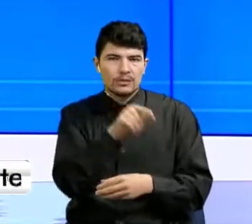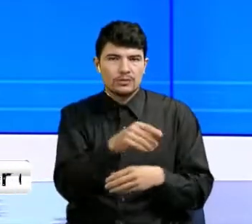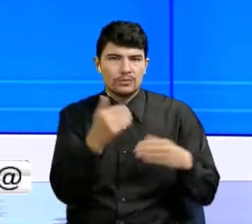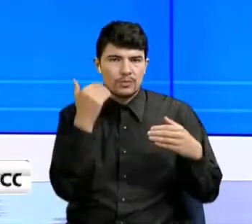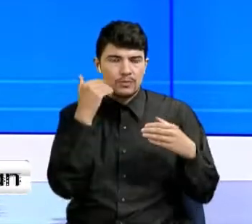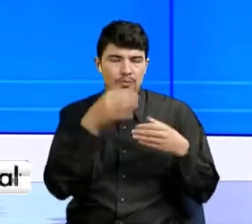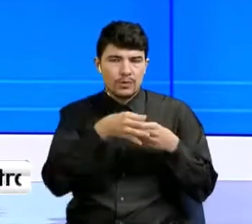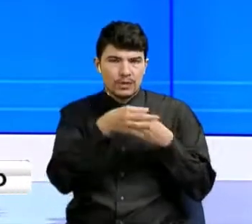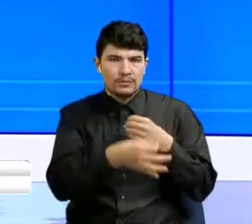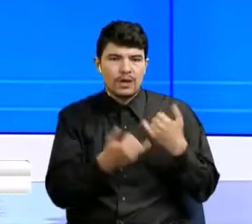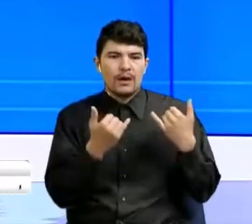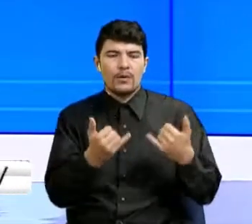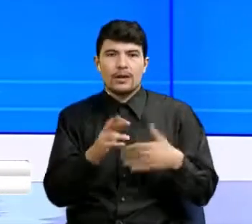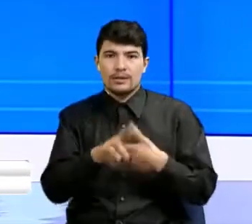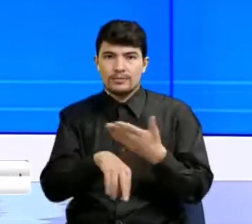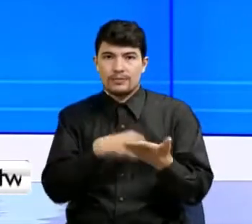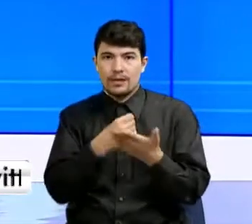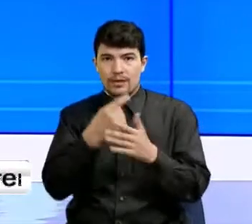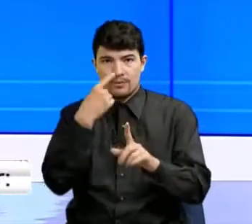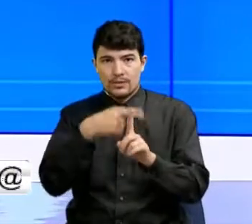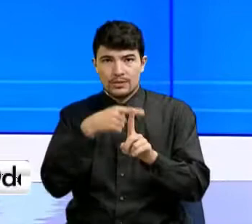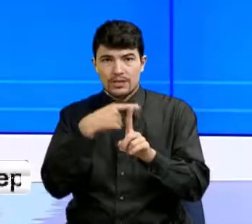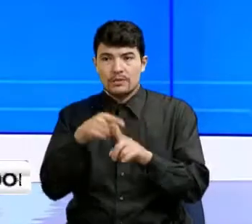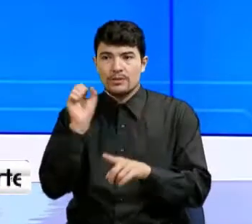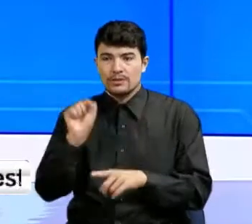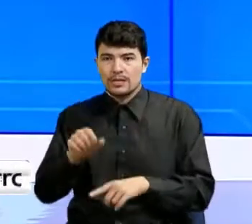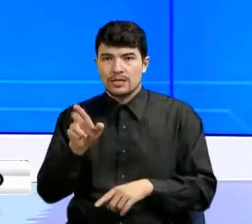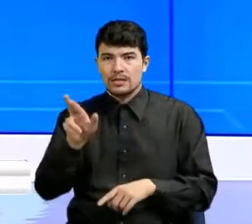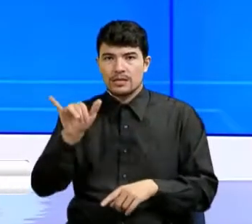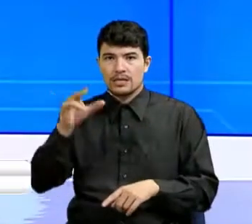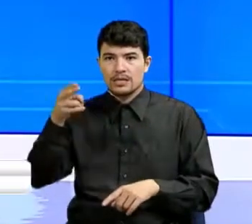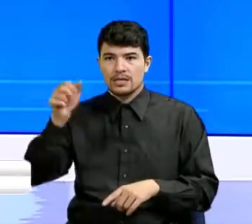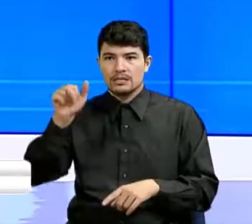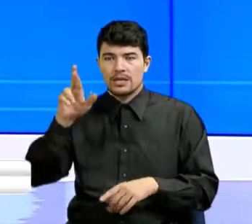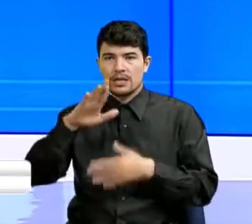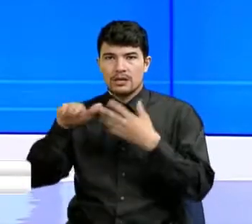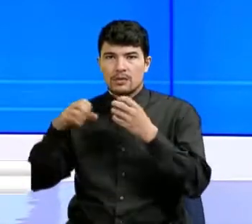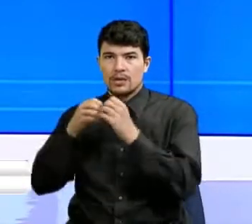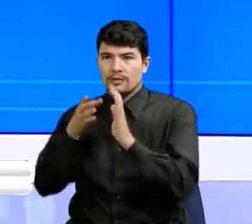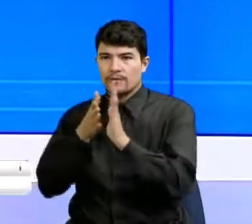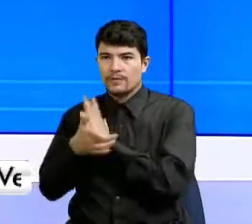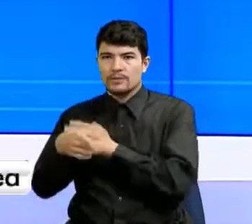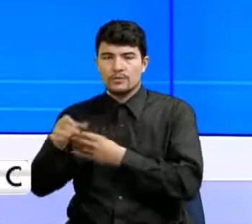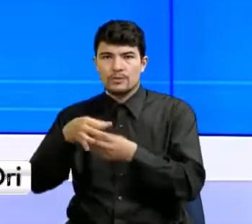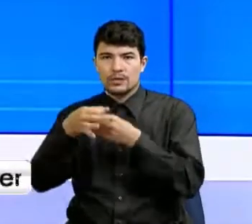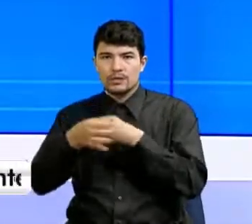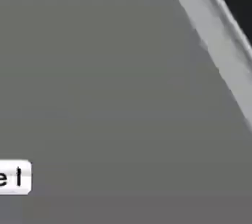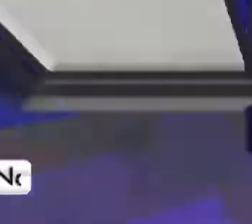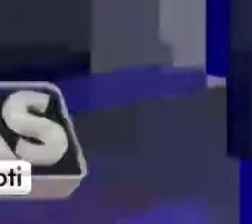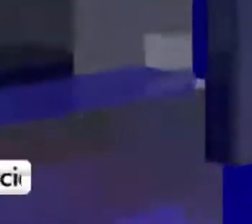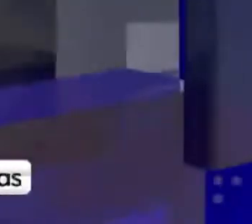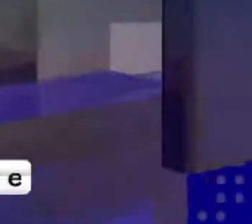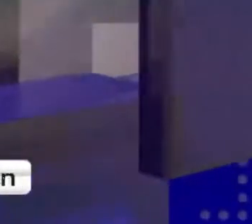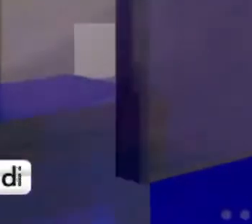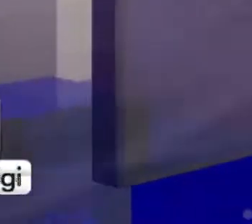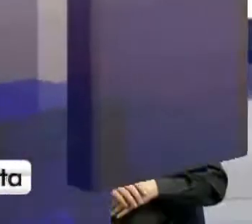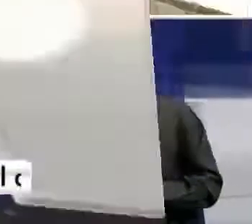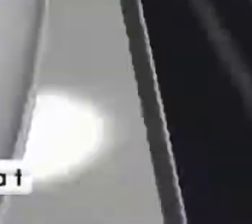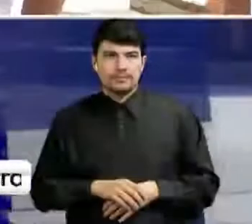está dando resultados richard brooks tiene toda la información desde este municipio muy buenas tardes